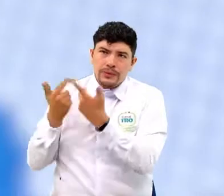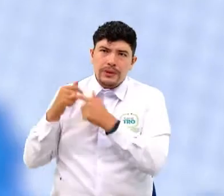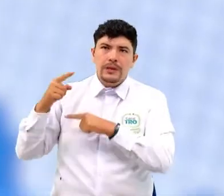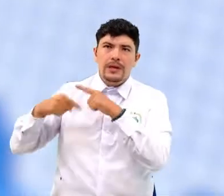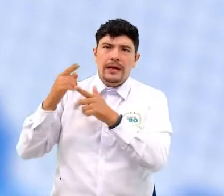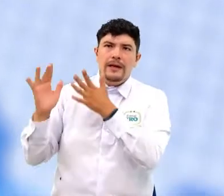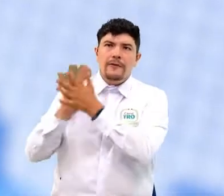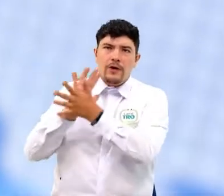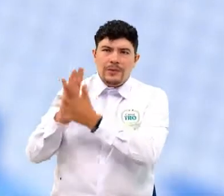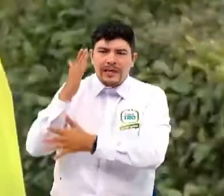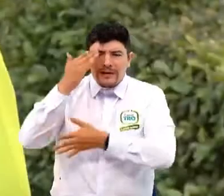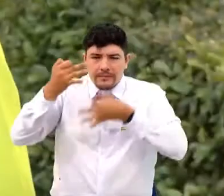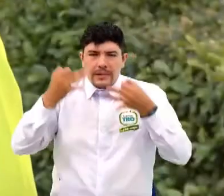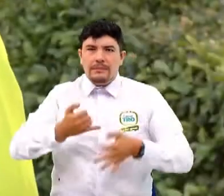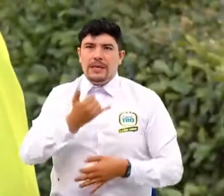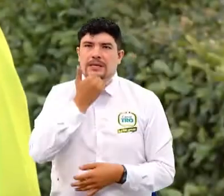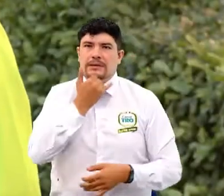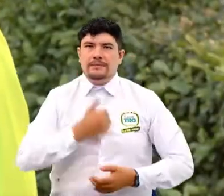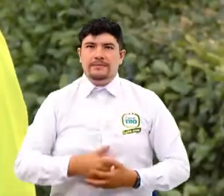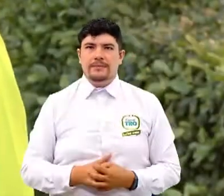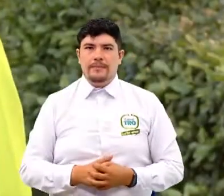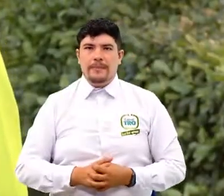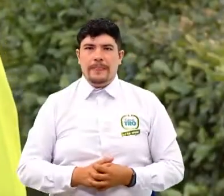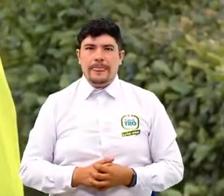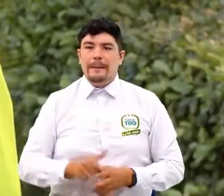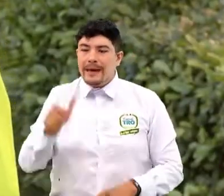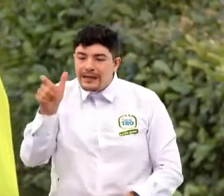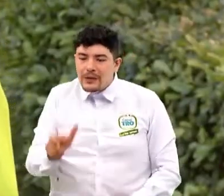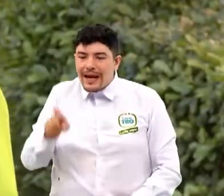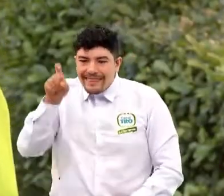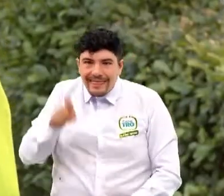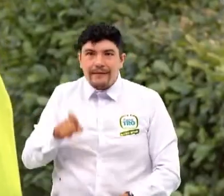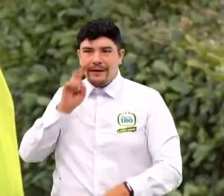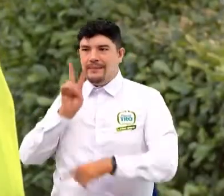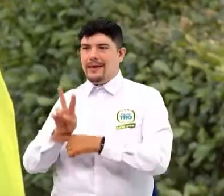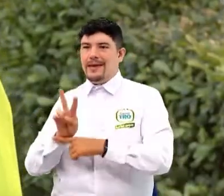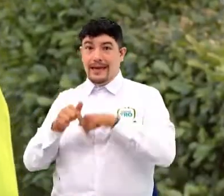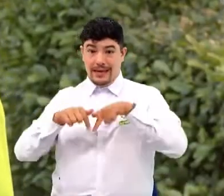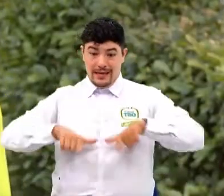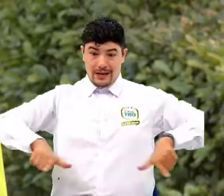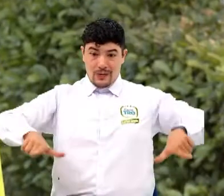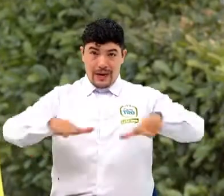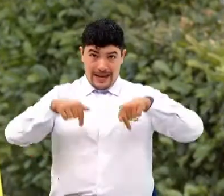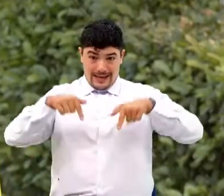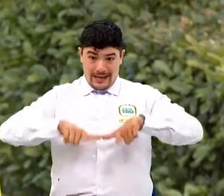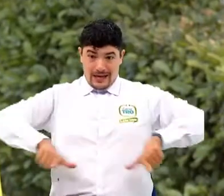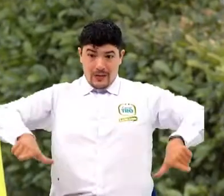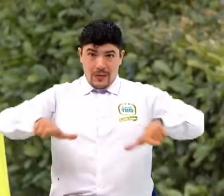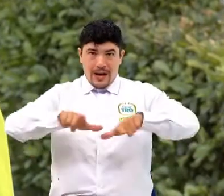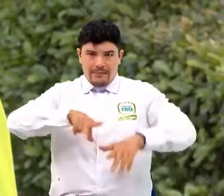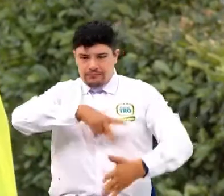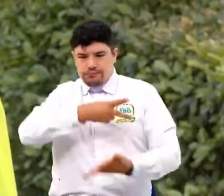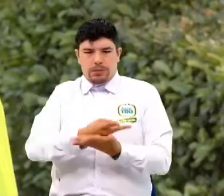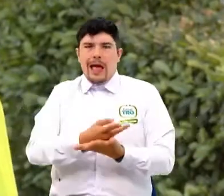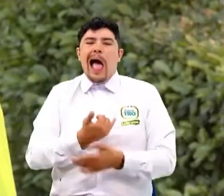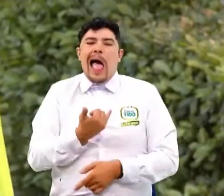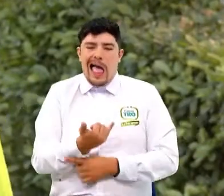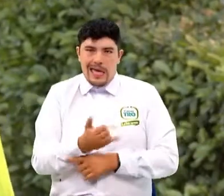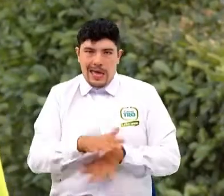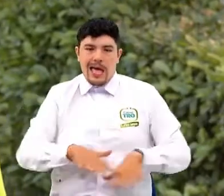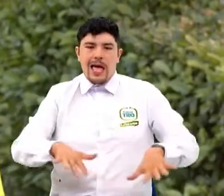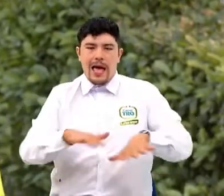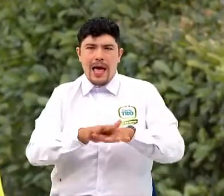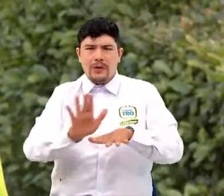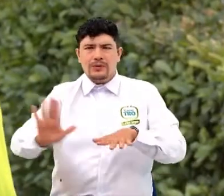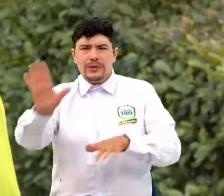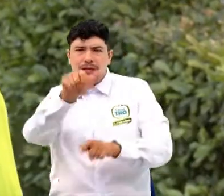al esclarecimiento del caso. Alguien tuvo que haber visto este lugar acá donde estamos nosotros parados, precisamente fue donde se presentaron los hechos y los televidentes pueden